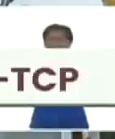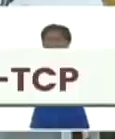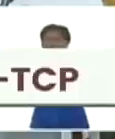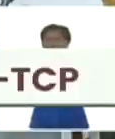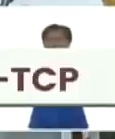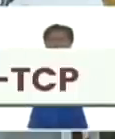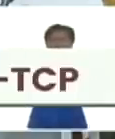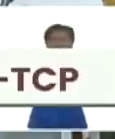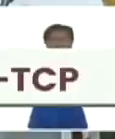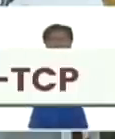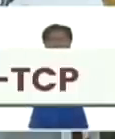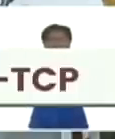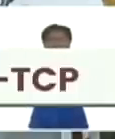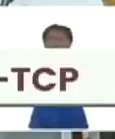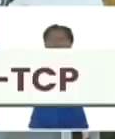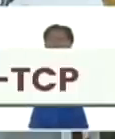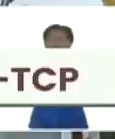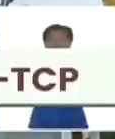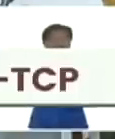lanzando contra nuestros pueblos,